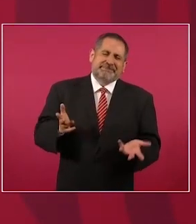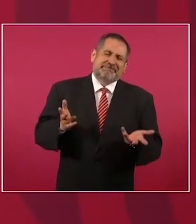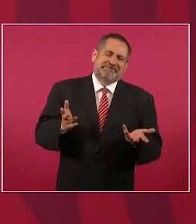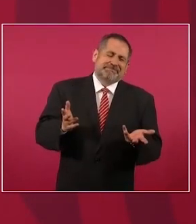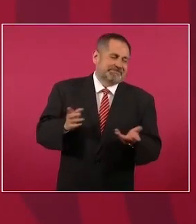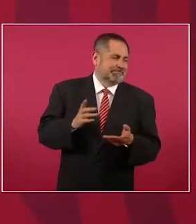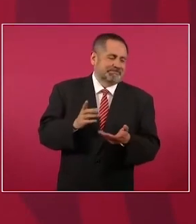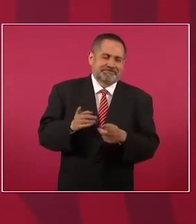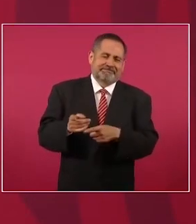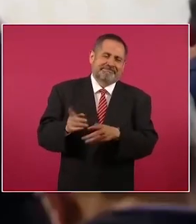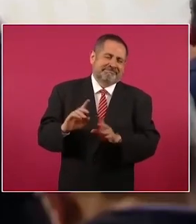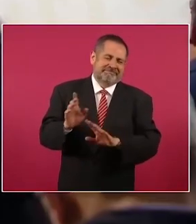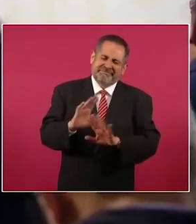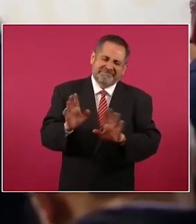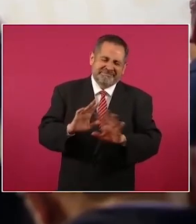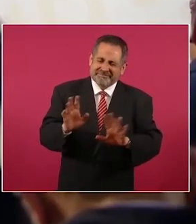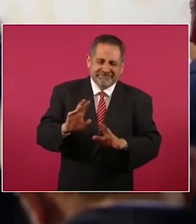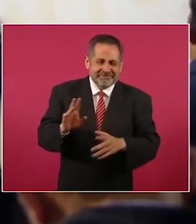O sea,